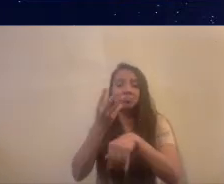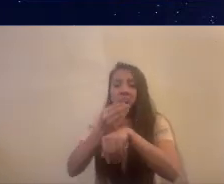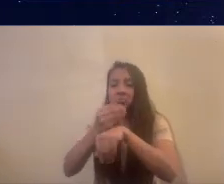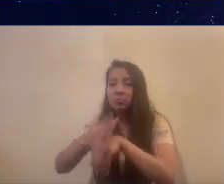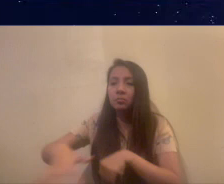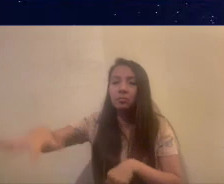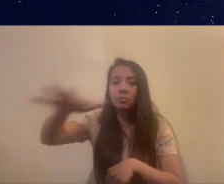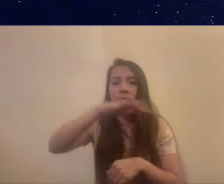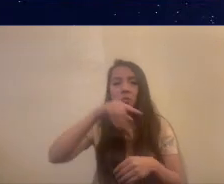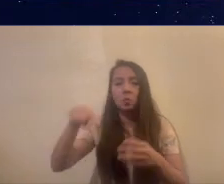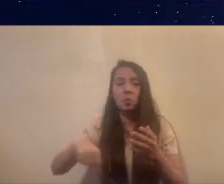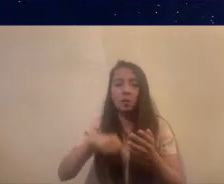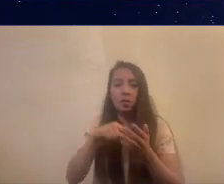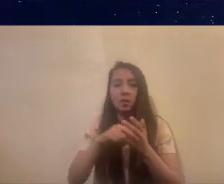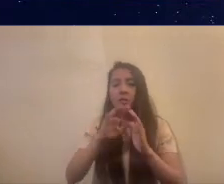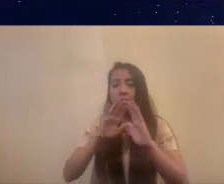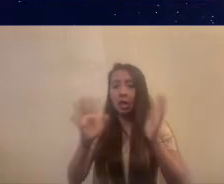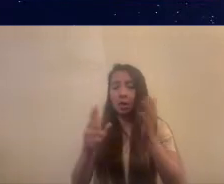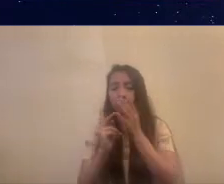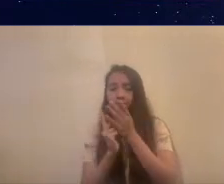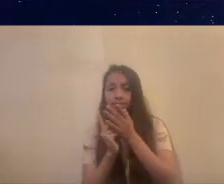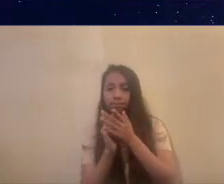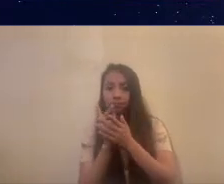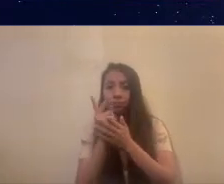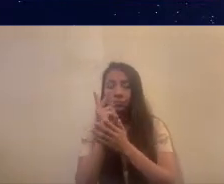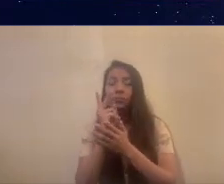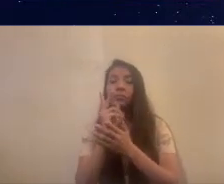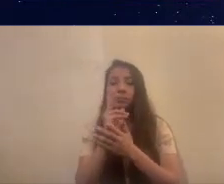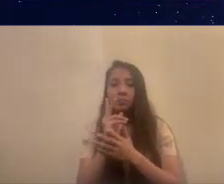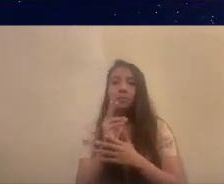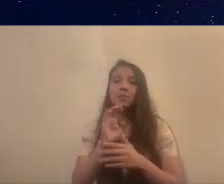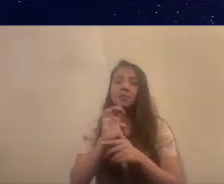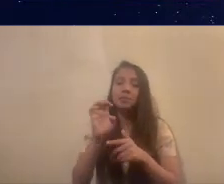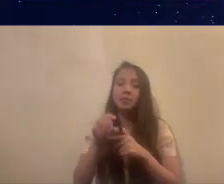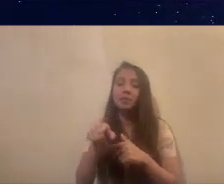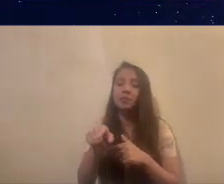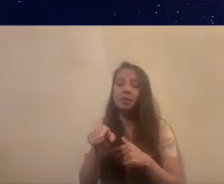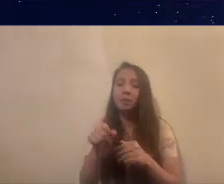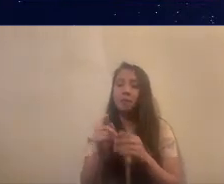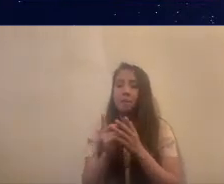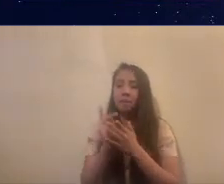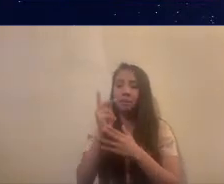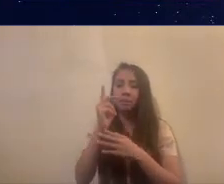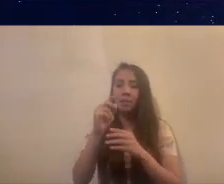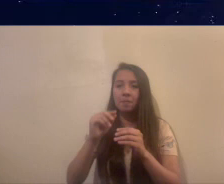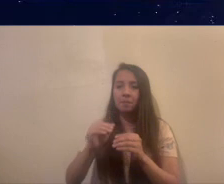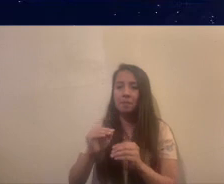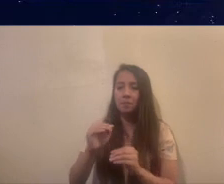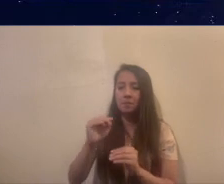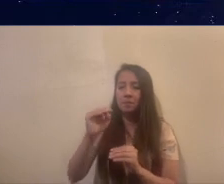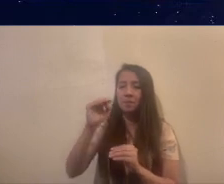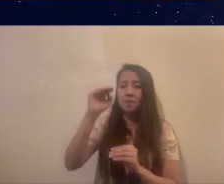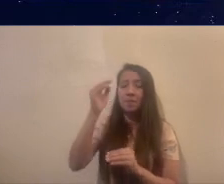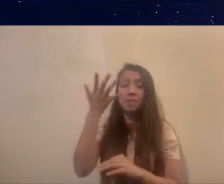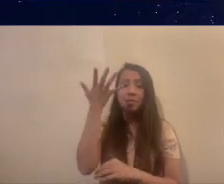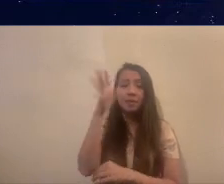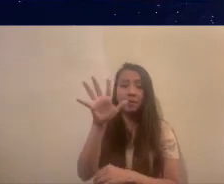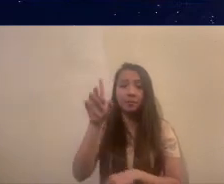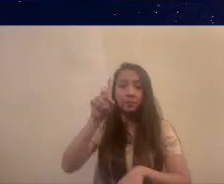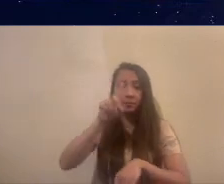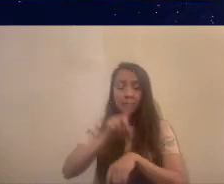medio. Una vez que han germinado, entonces, hemos dejado que las plántulas crezcan durante 10